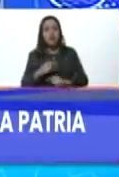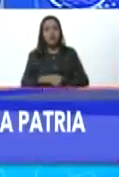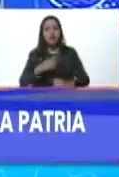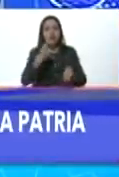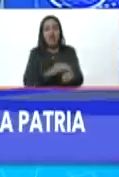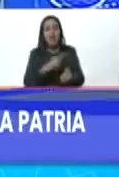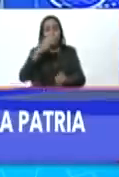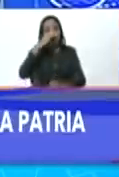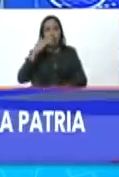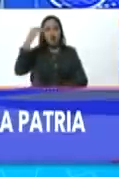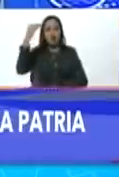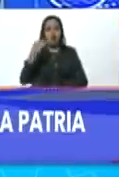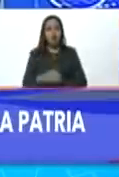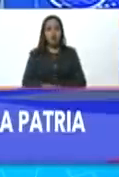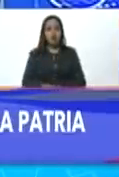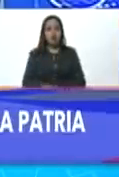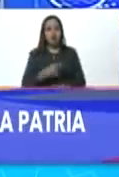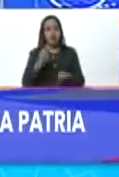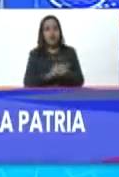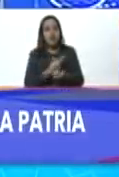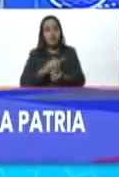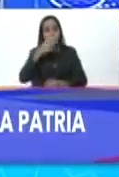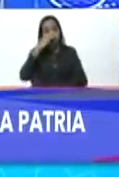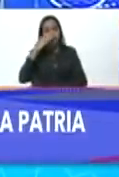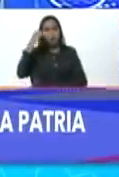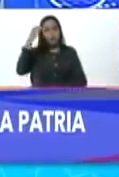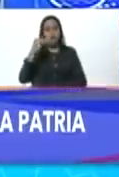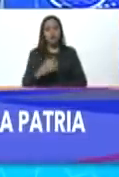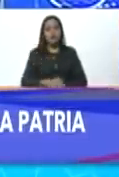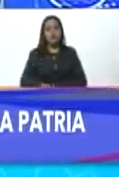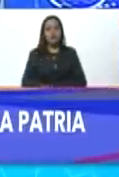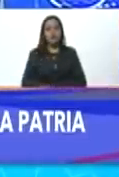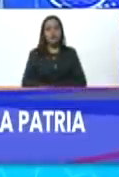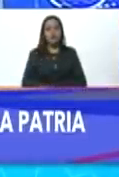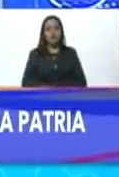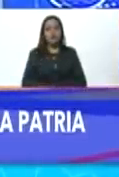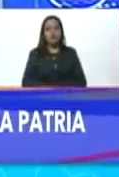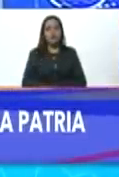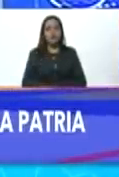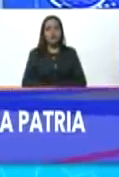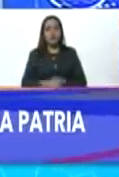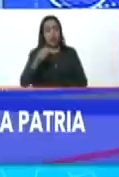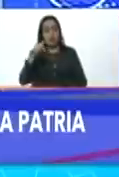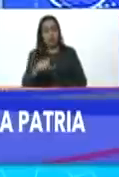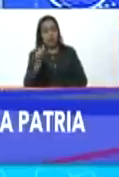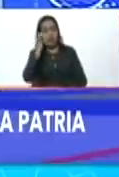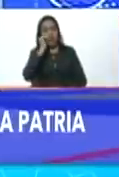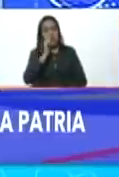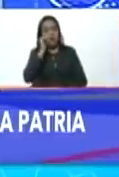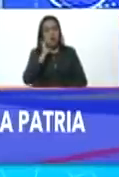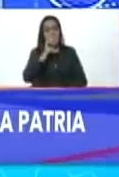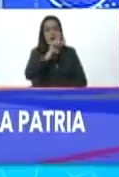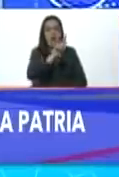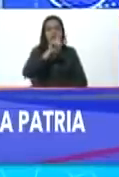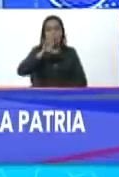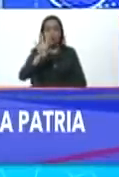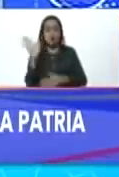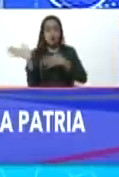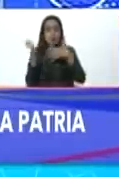hermanos mayores, hermanas mayores, desde este sábado 14 de marzo